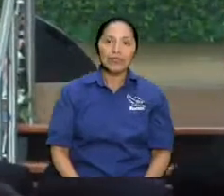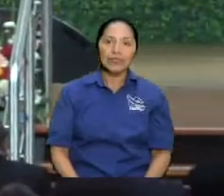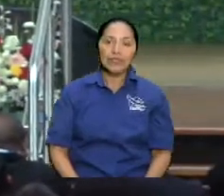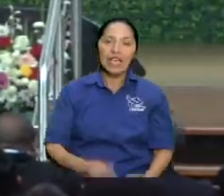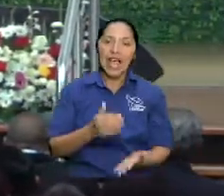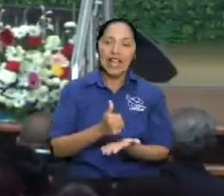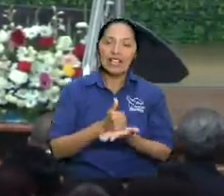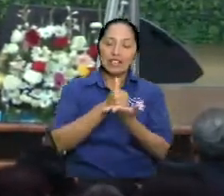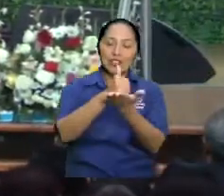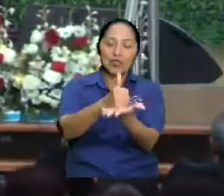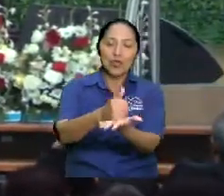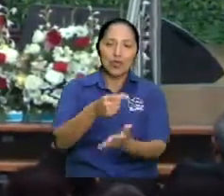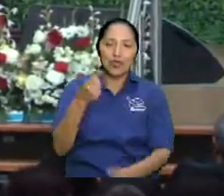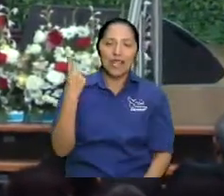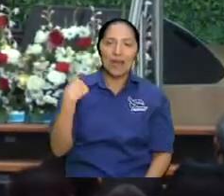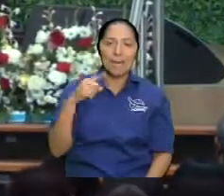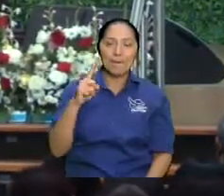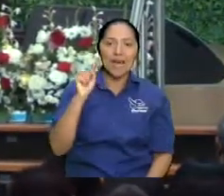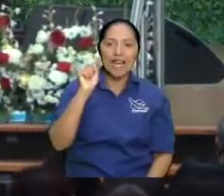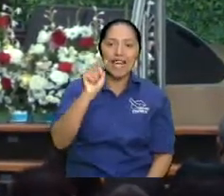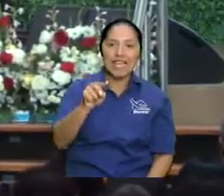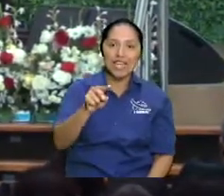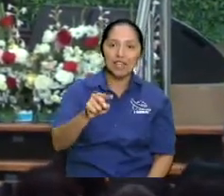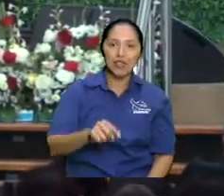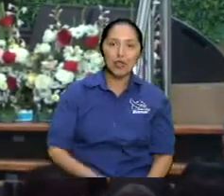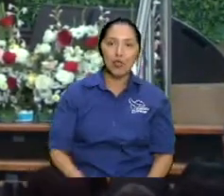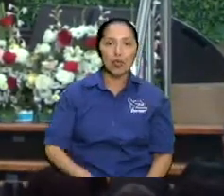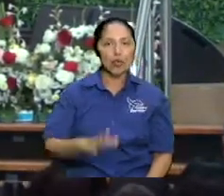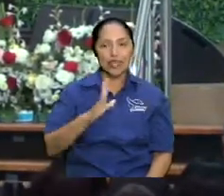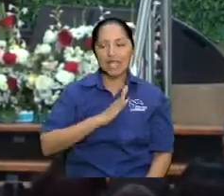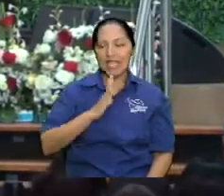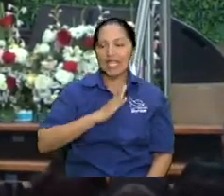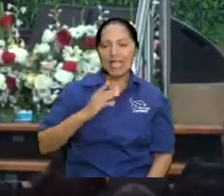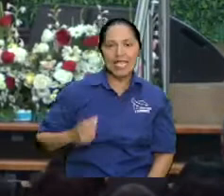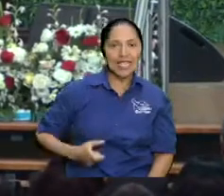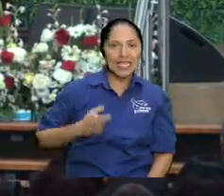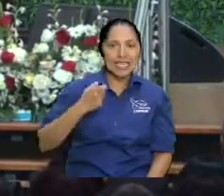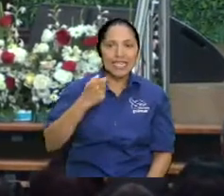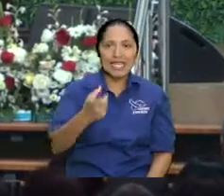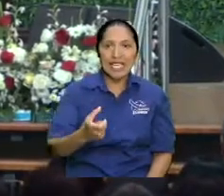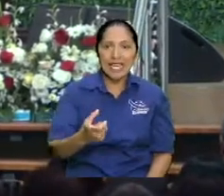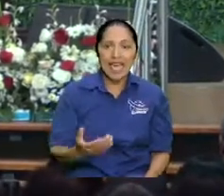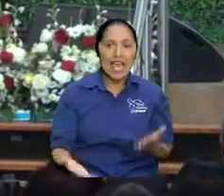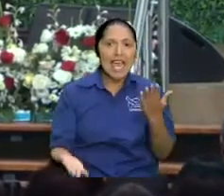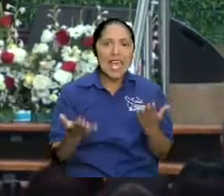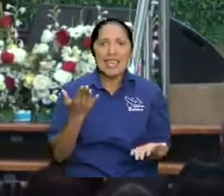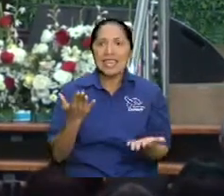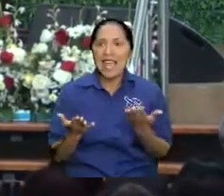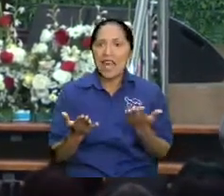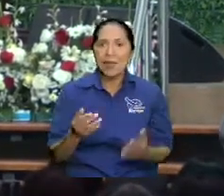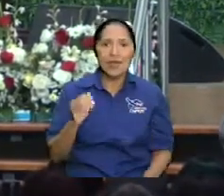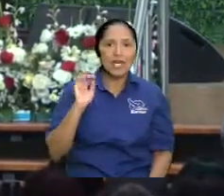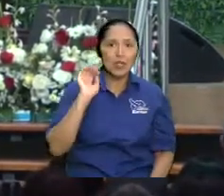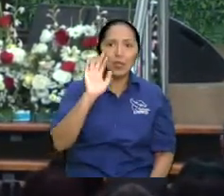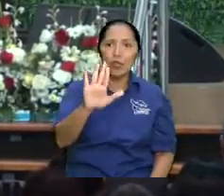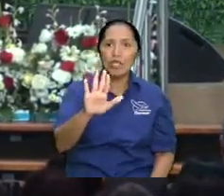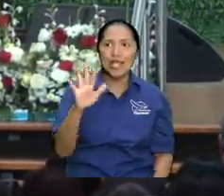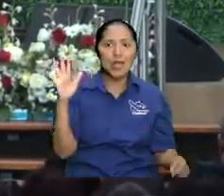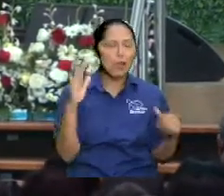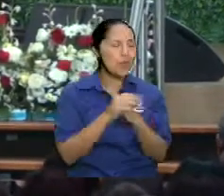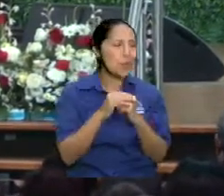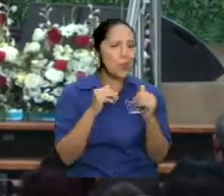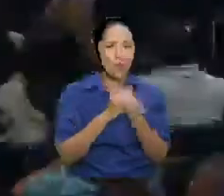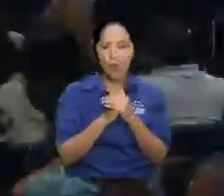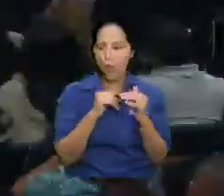que hacer una gran cola en la escuela pública porque ya no se puede en los colegios privados. Estoy pasando el Niágara en bicicleta de payaso y